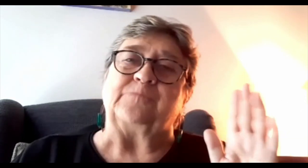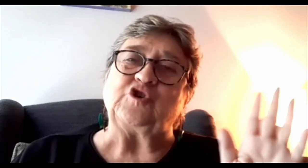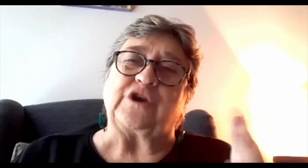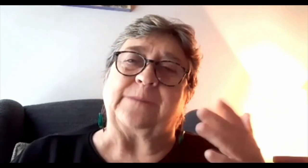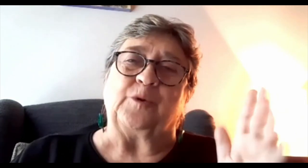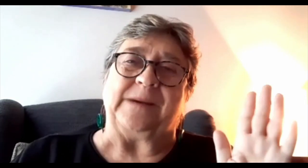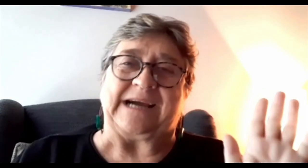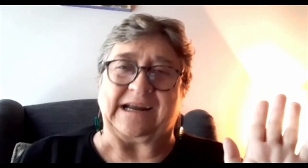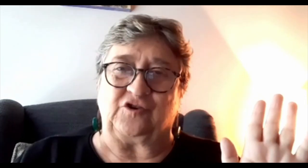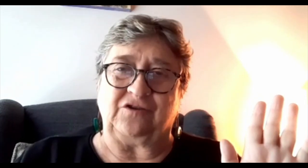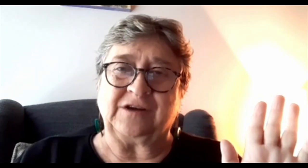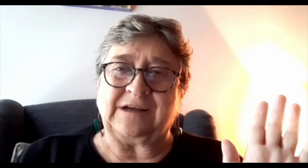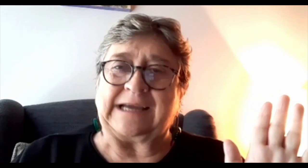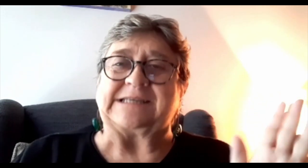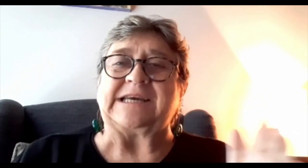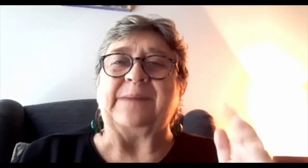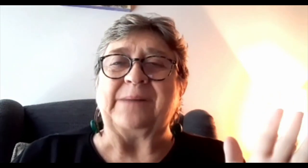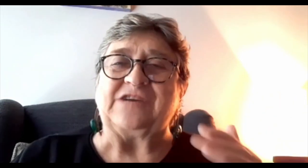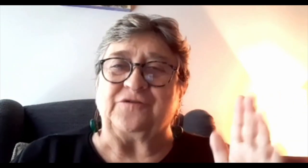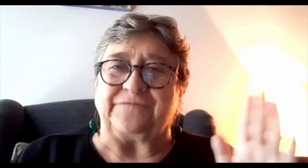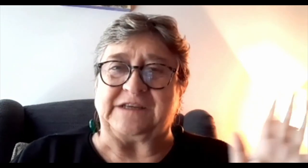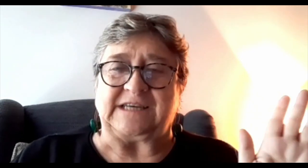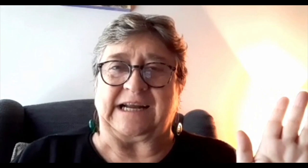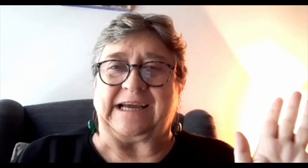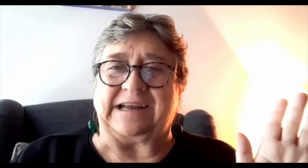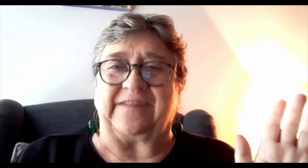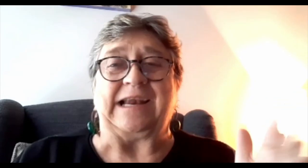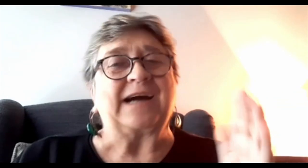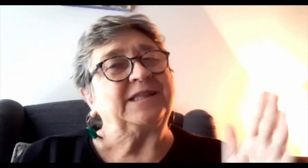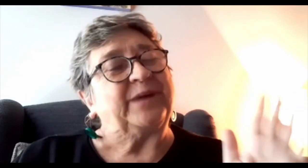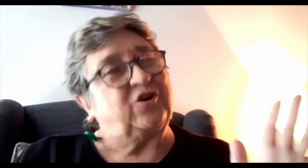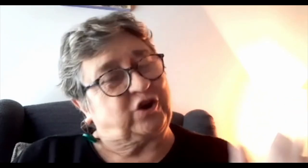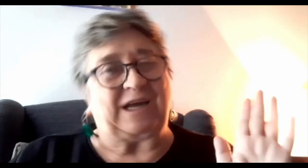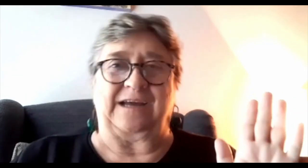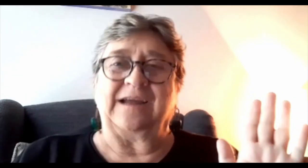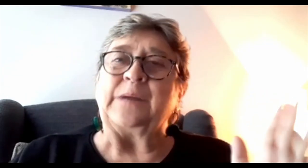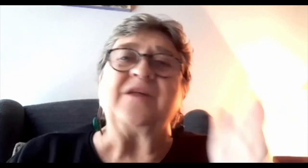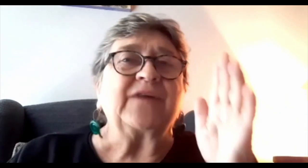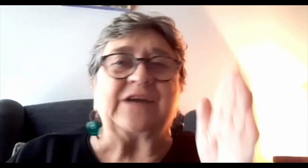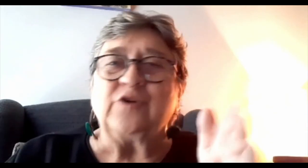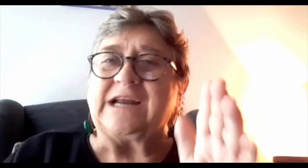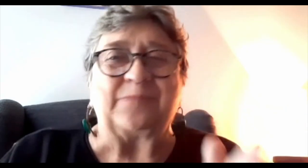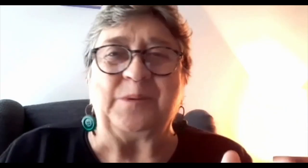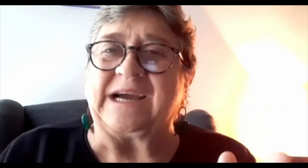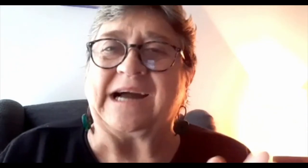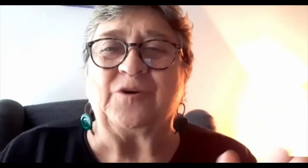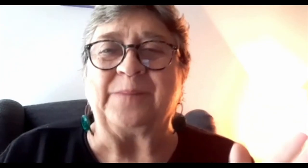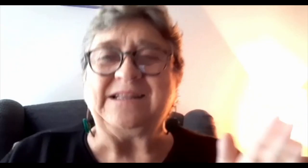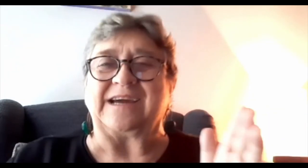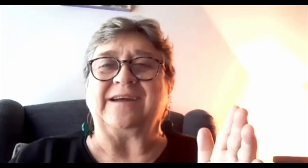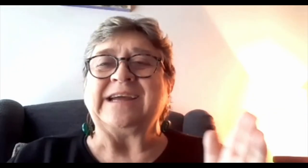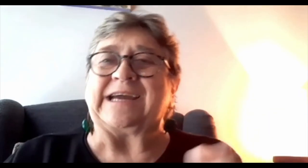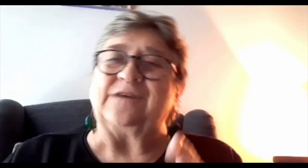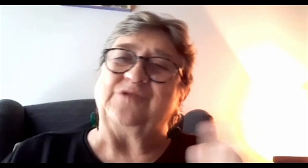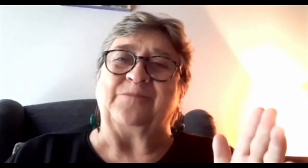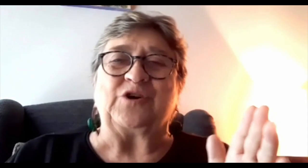fue un famoso republicano que se llamaba John Fitzgerald Kennedy, la gente me corrige, me dice que no era republicano,